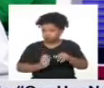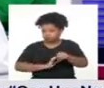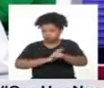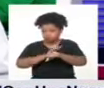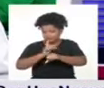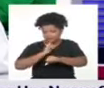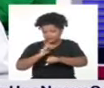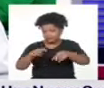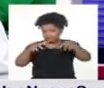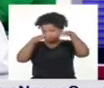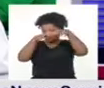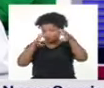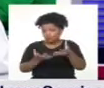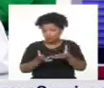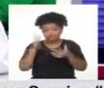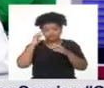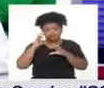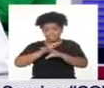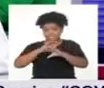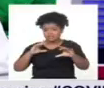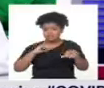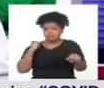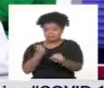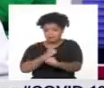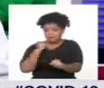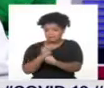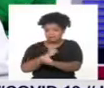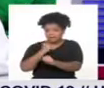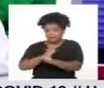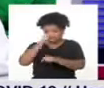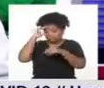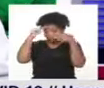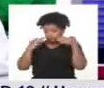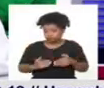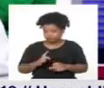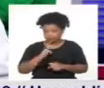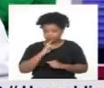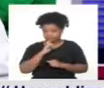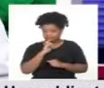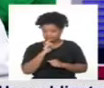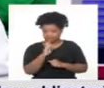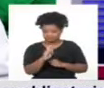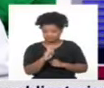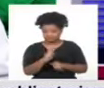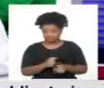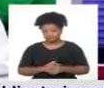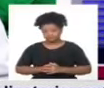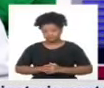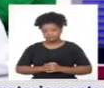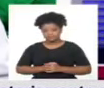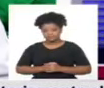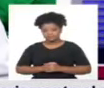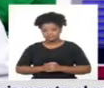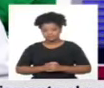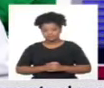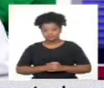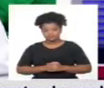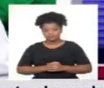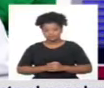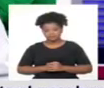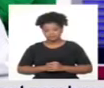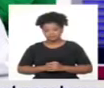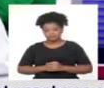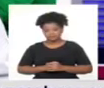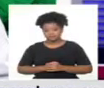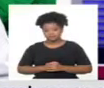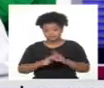los científicos, para todos los que han puesto todo su esfuerzo para controlarlo. Con esta cifra ya el